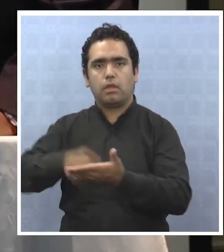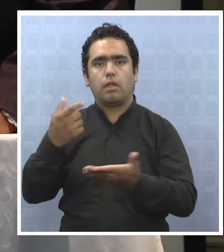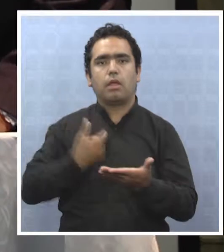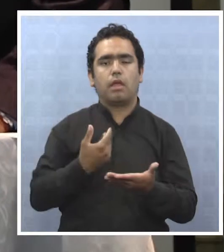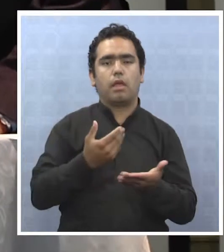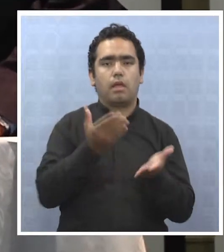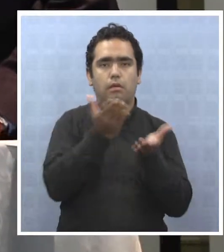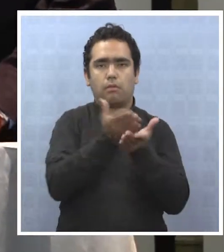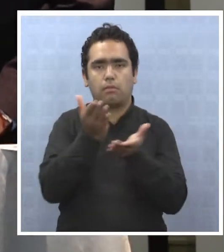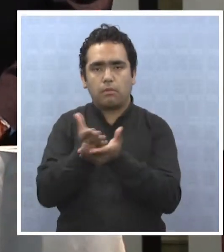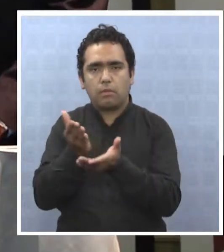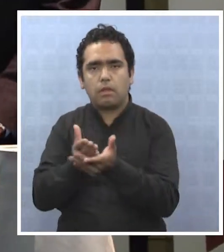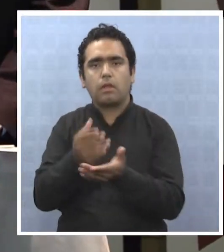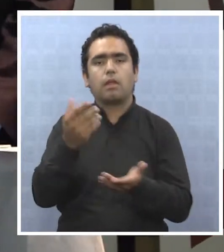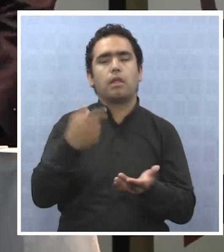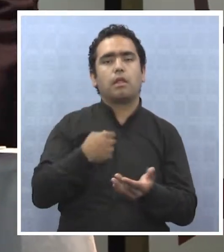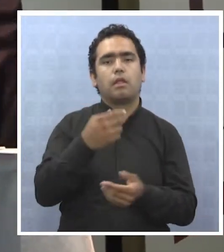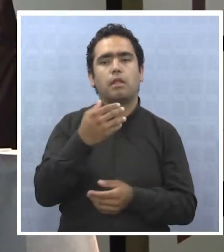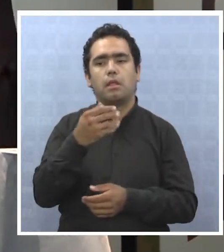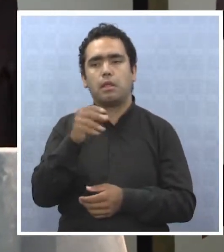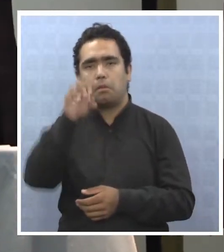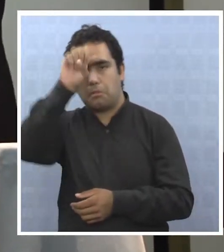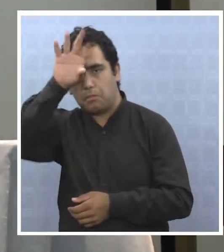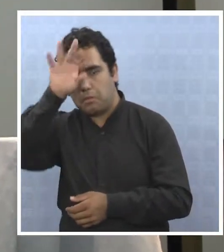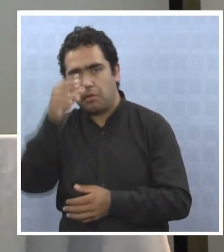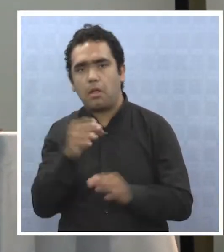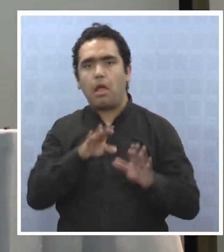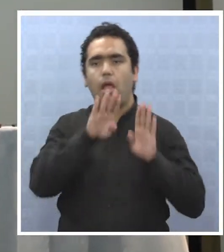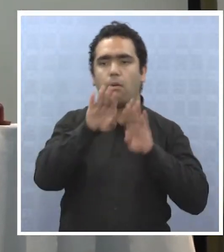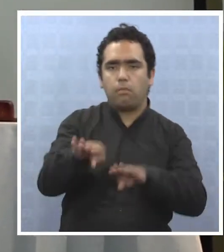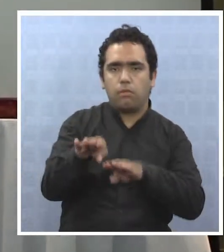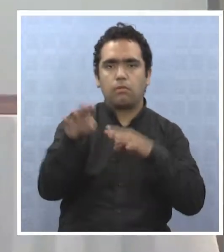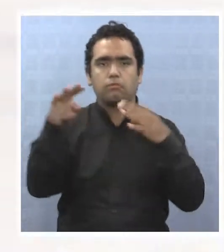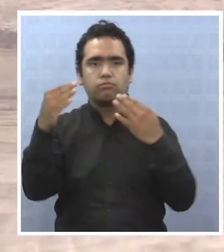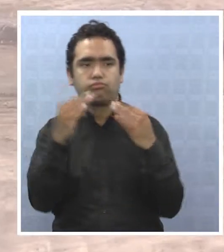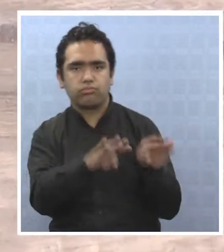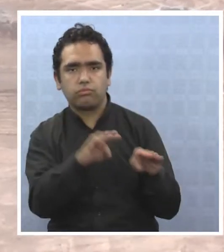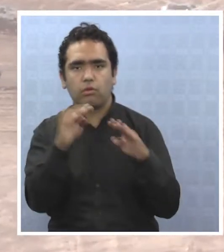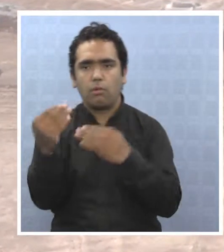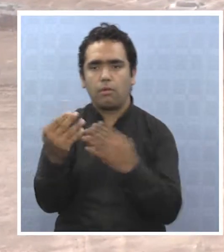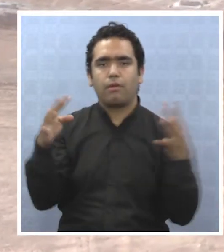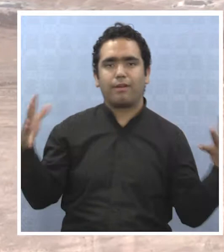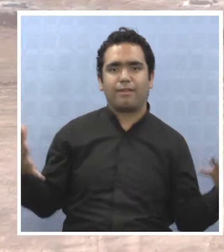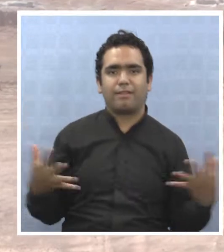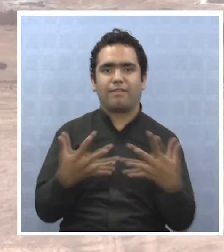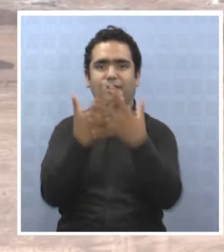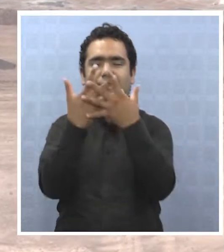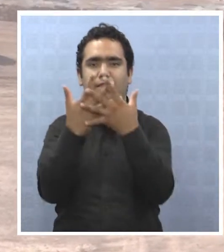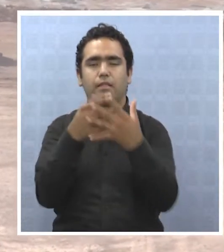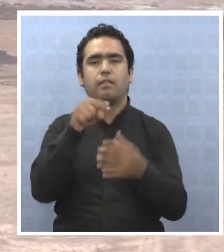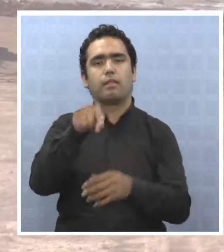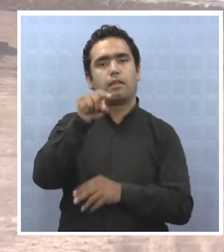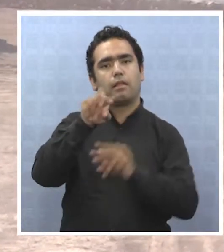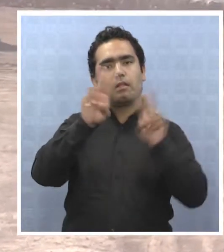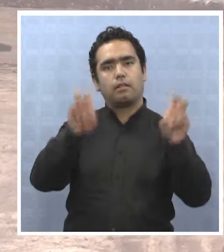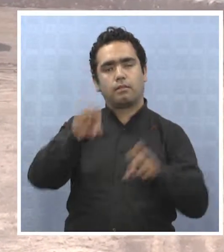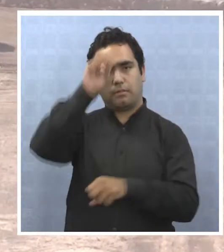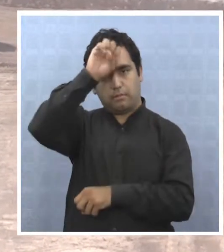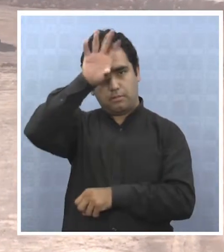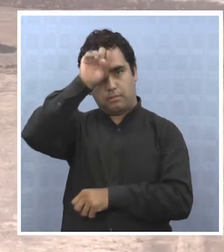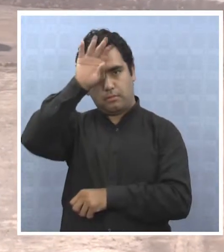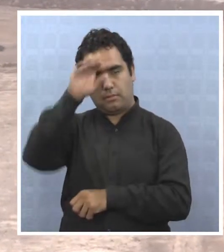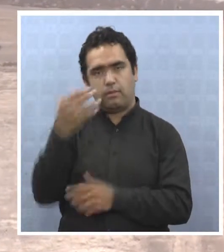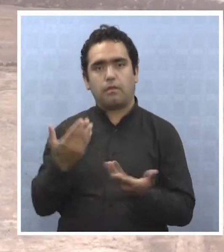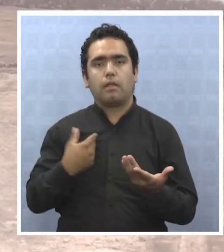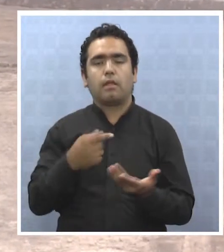establecimientos educacionales y otras entidades para generar una red de información y apoyo. Esto ante una realidad que habla de que en nuestra minería